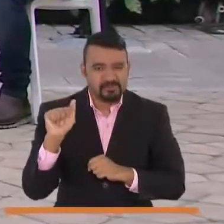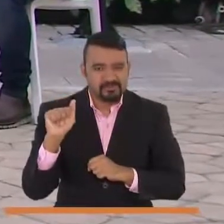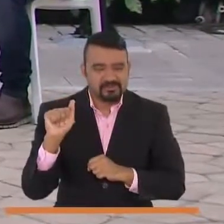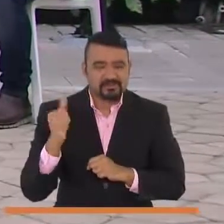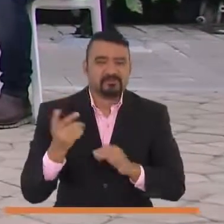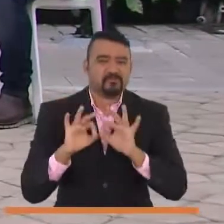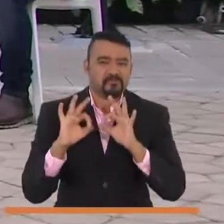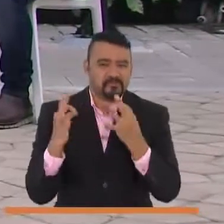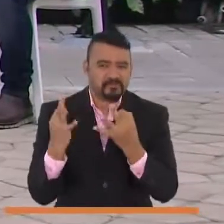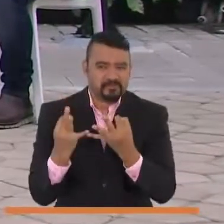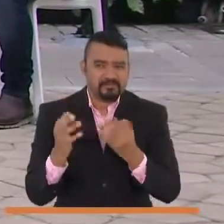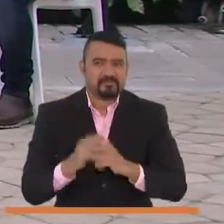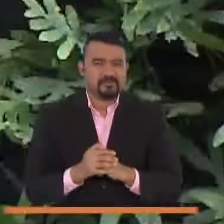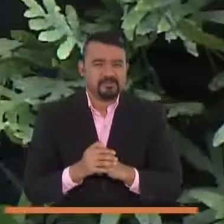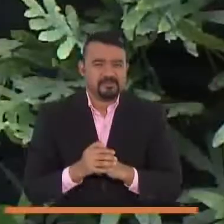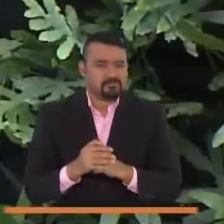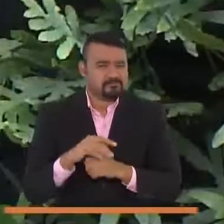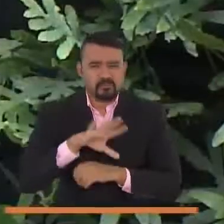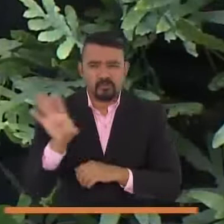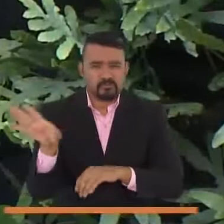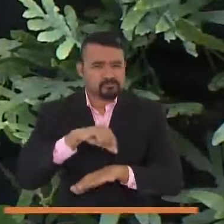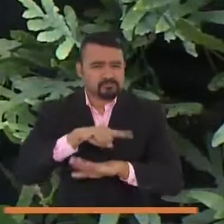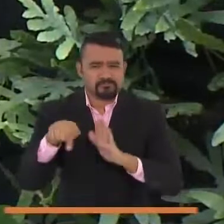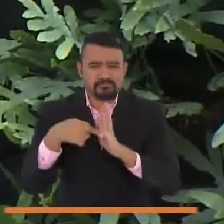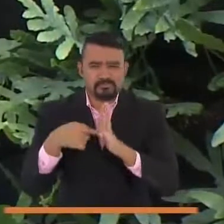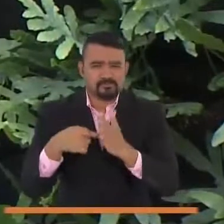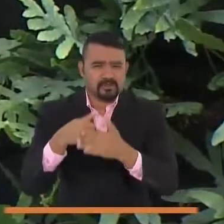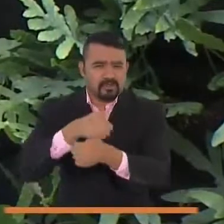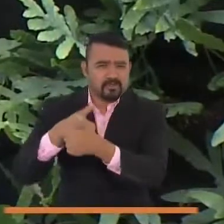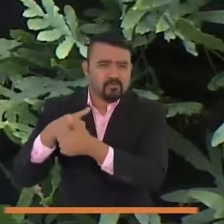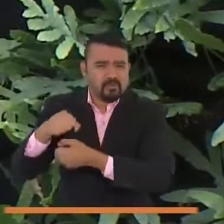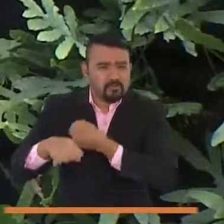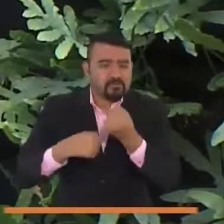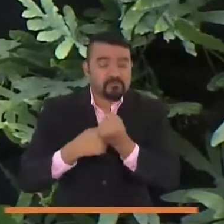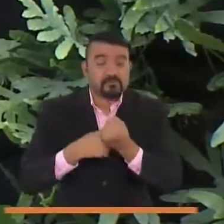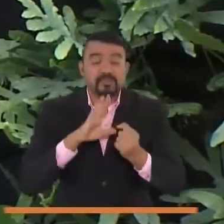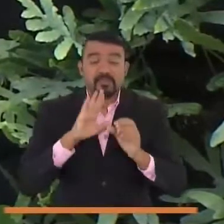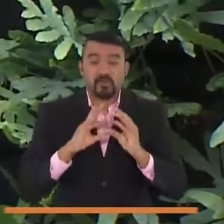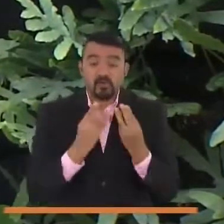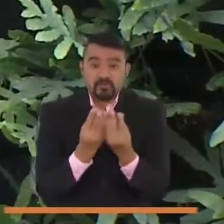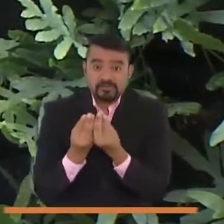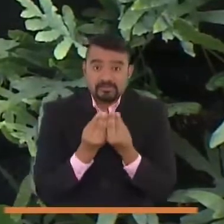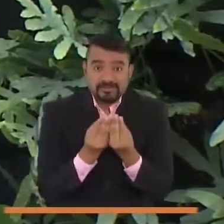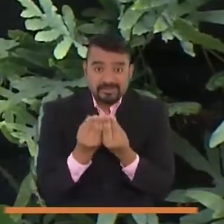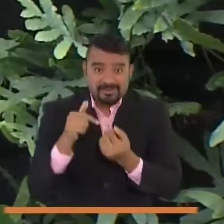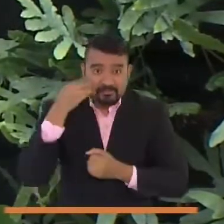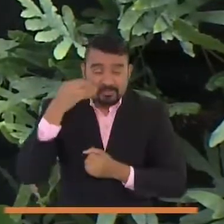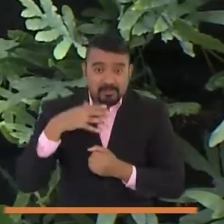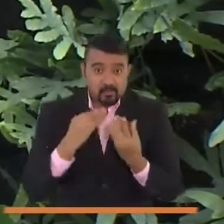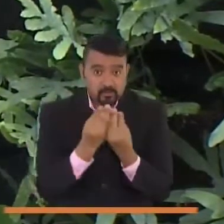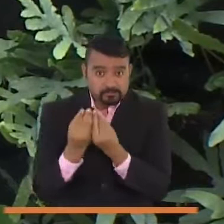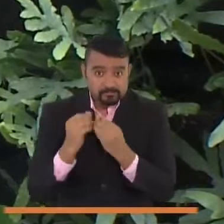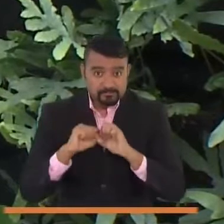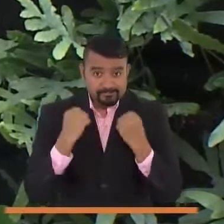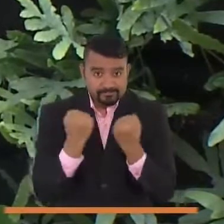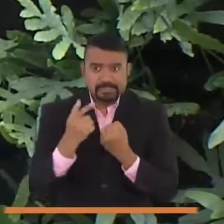Sierra, a mi familia por el acompañamiento y al Consejo Municipal de Envigado porque me ha respaldado en estos